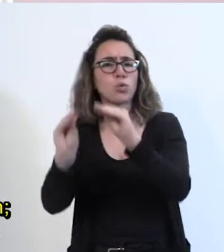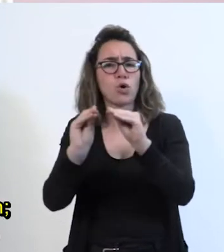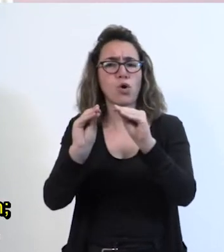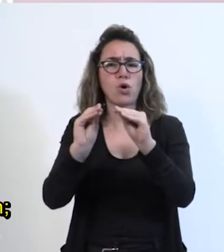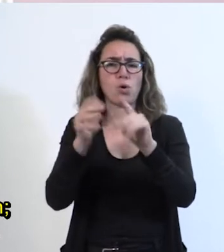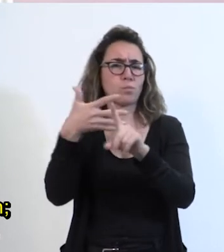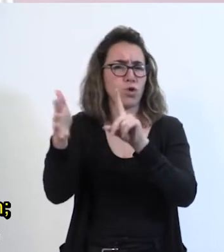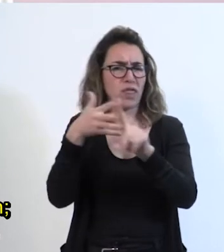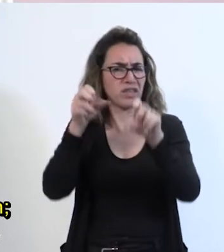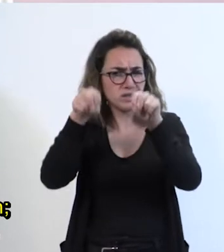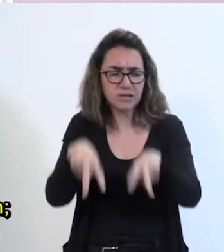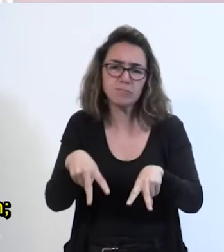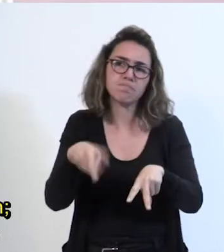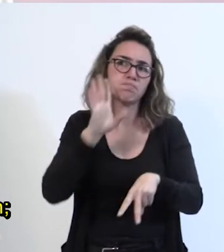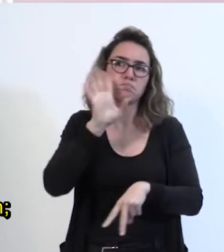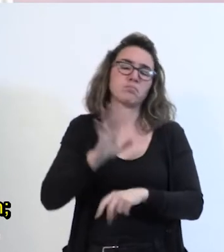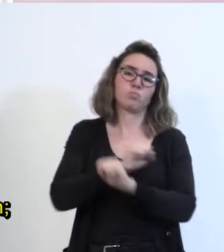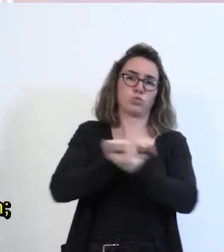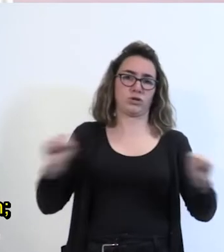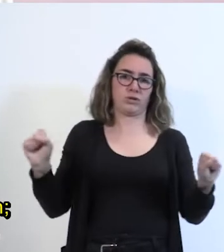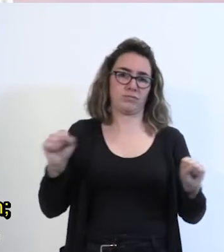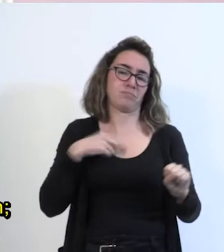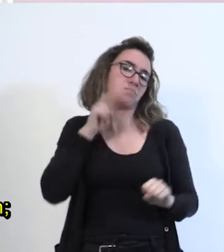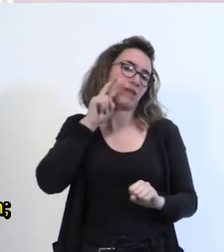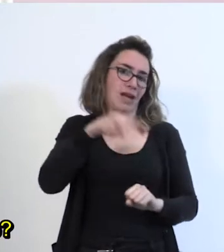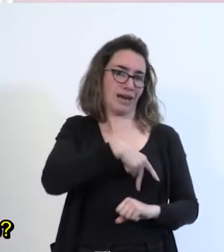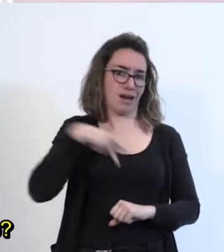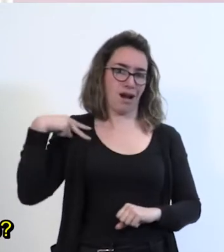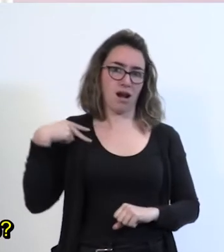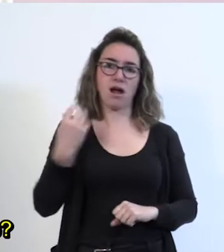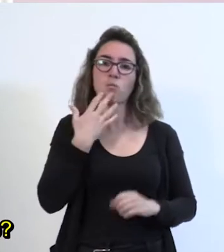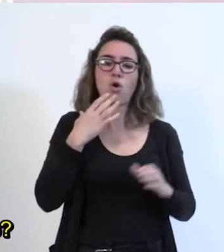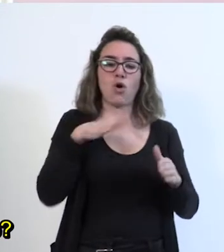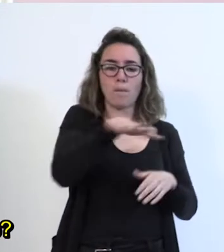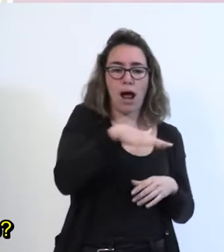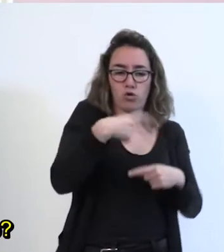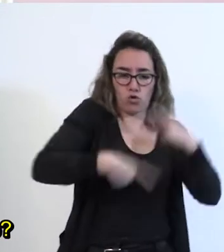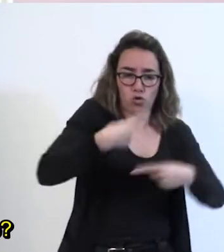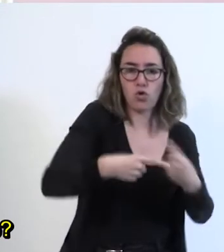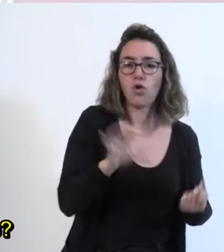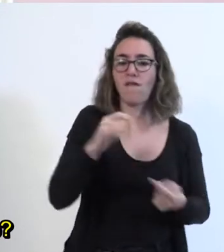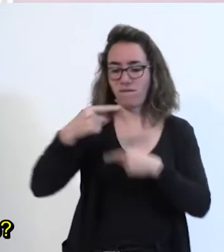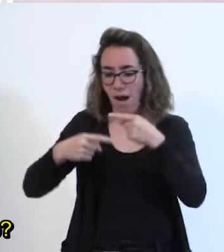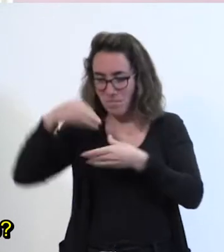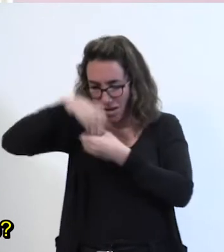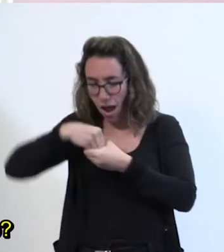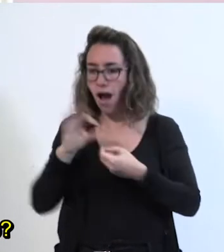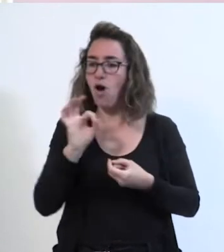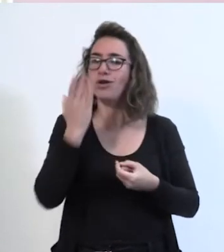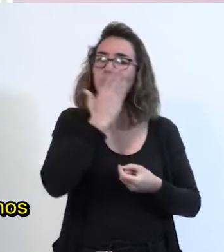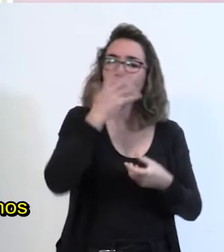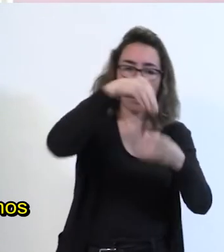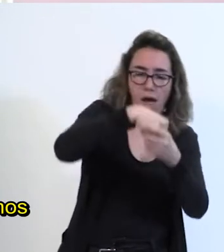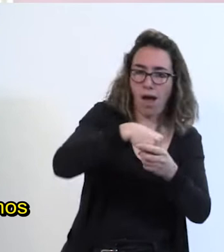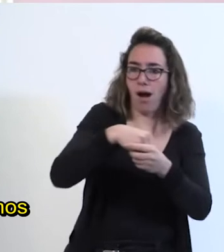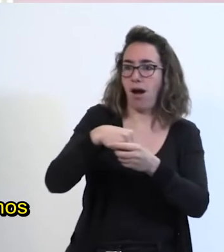violenta de las situaciones en general, ¿eh? Hablo del día a día en un barrio, del día a día en una familia, del día a día en una escuela, ¿no?